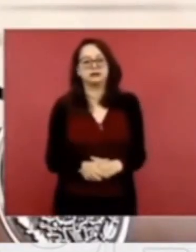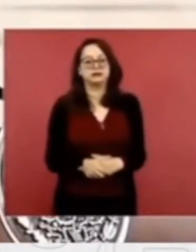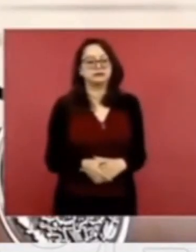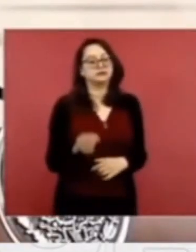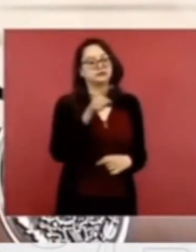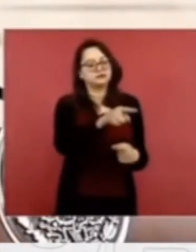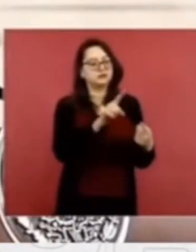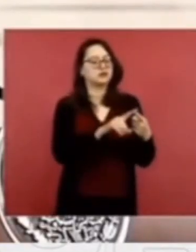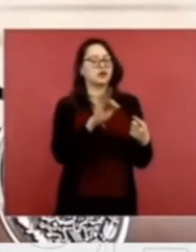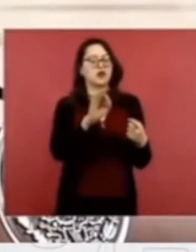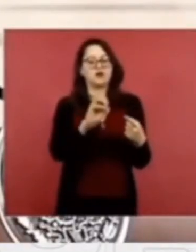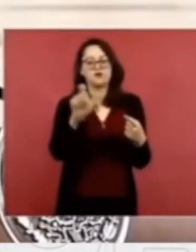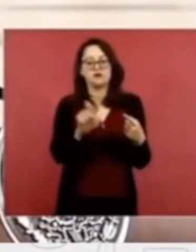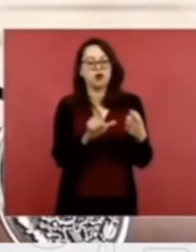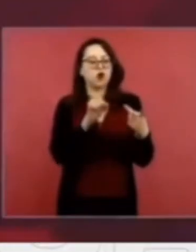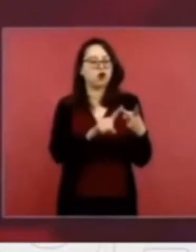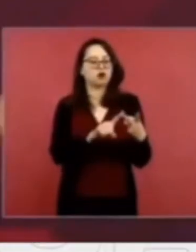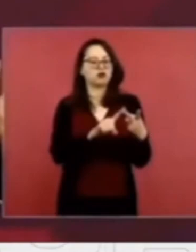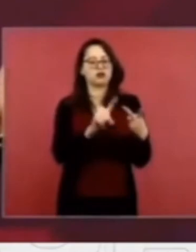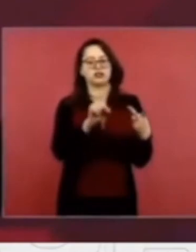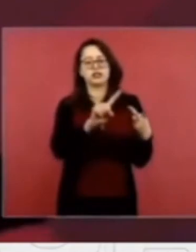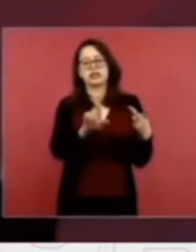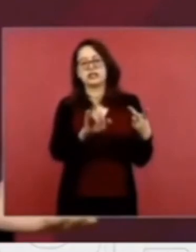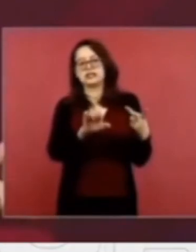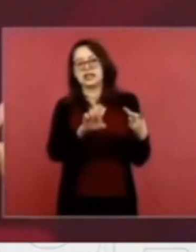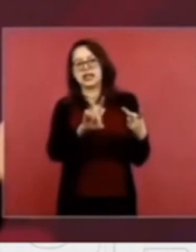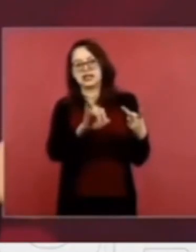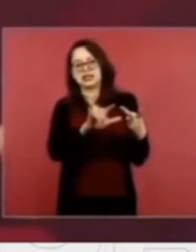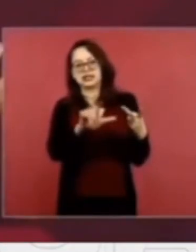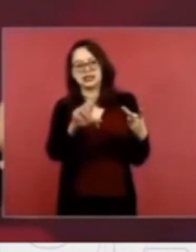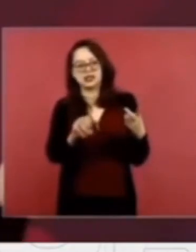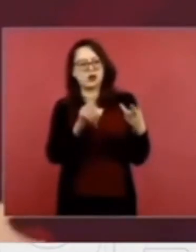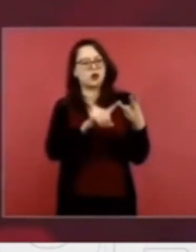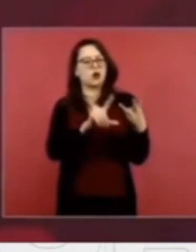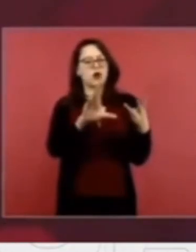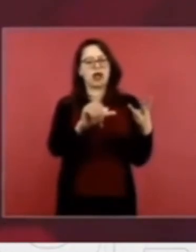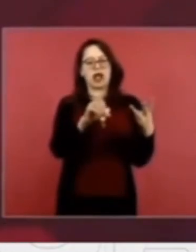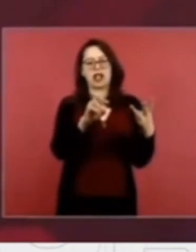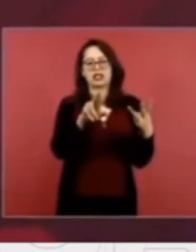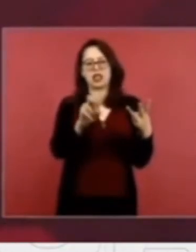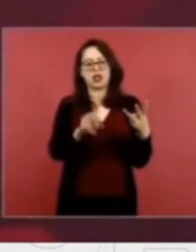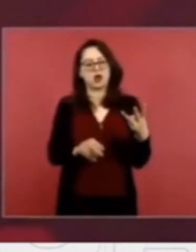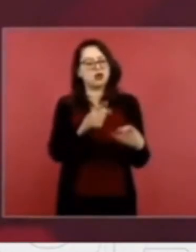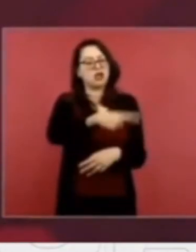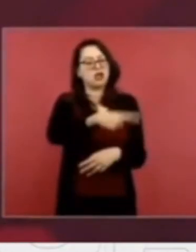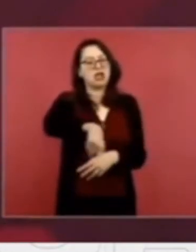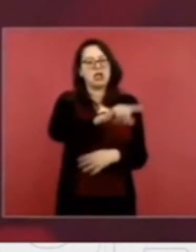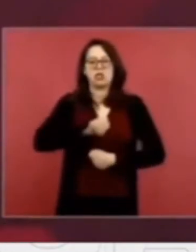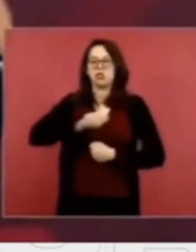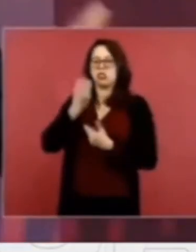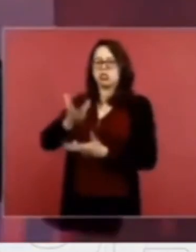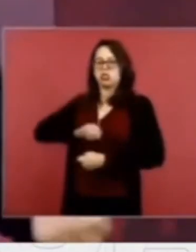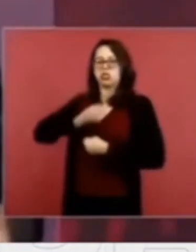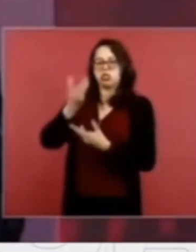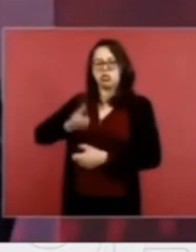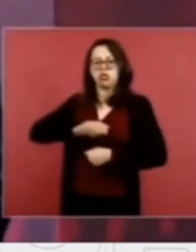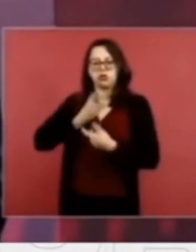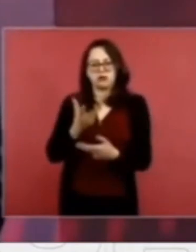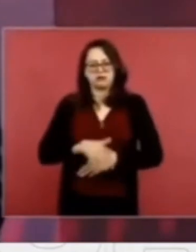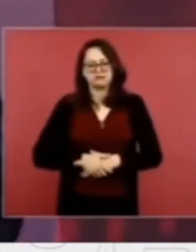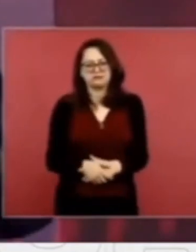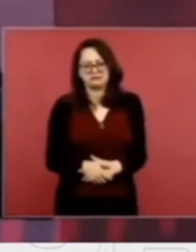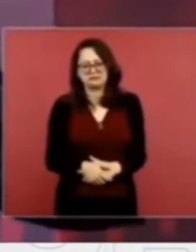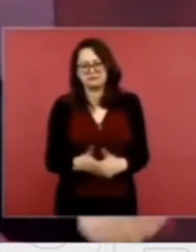Cedillo, el expresidente Calderón, pues todo es entendible porque somos